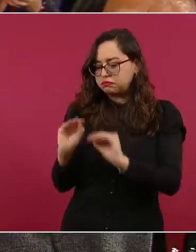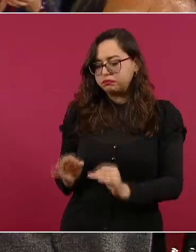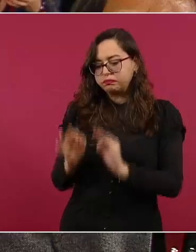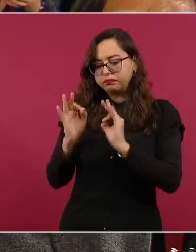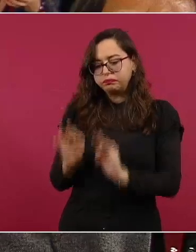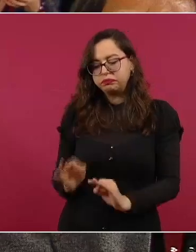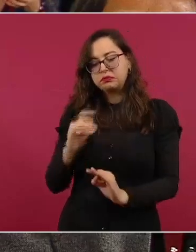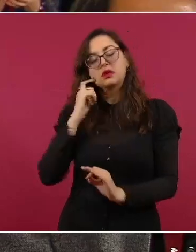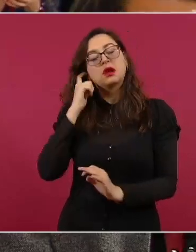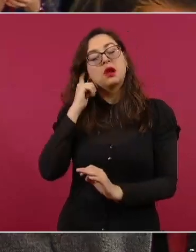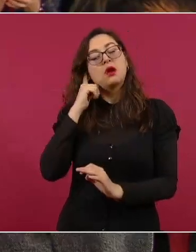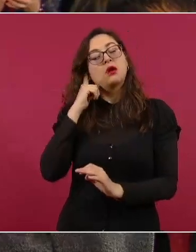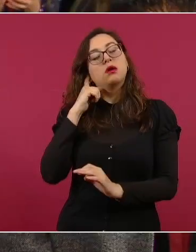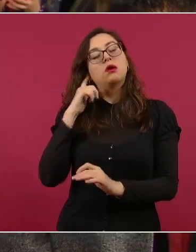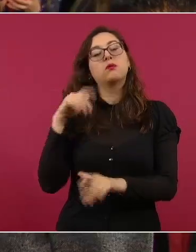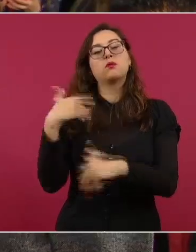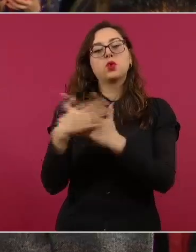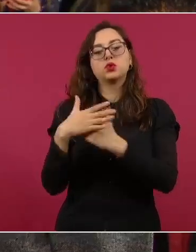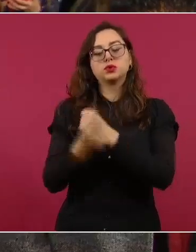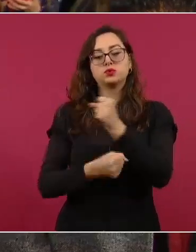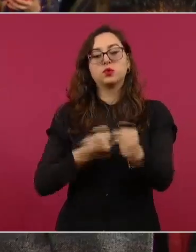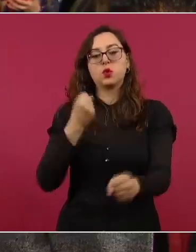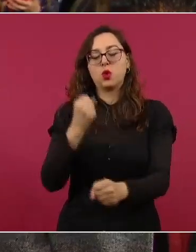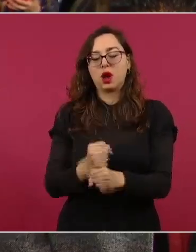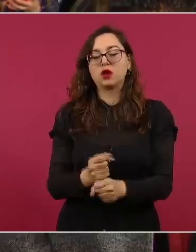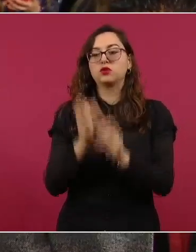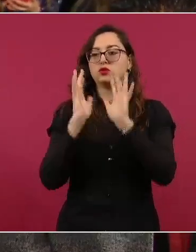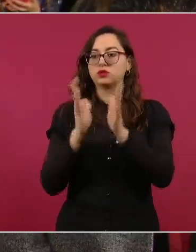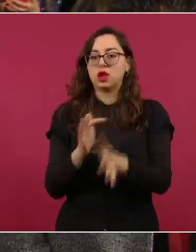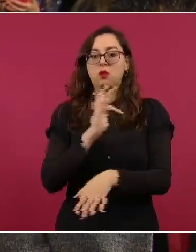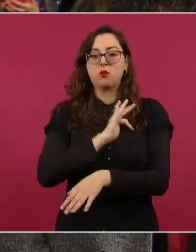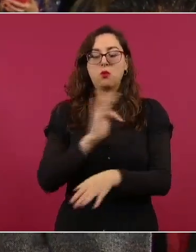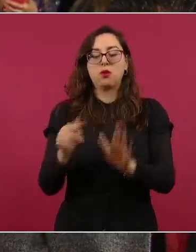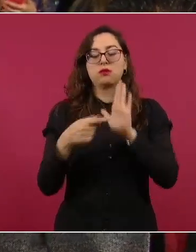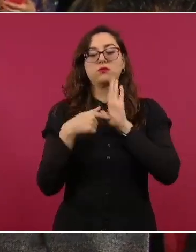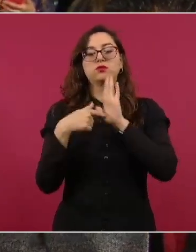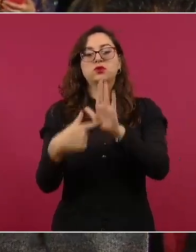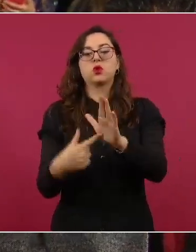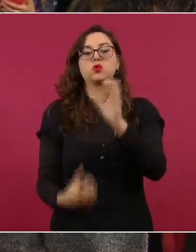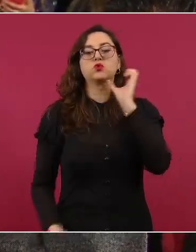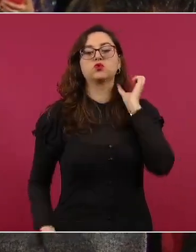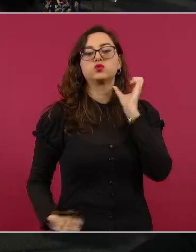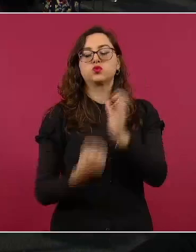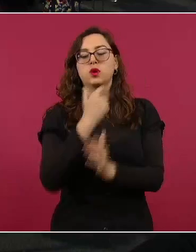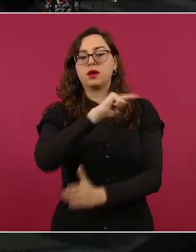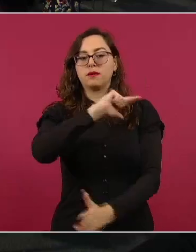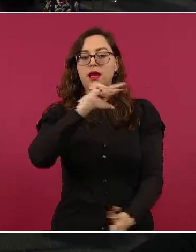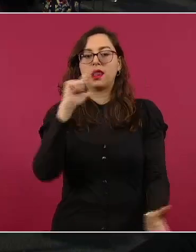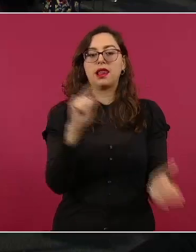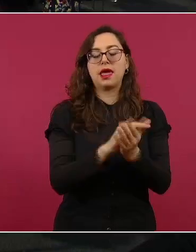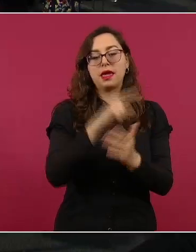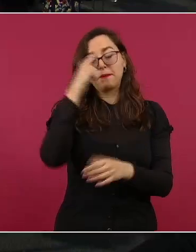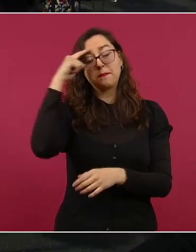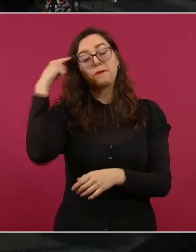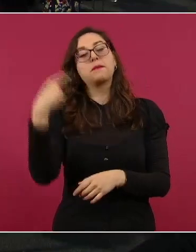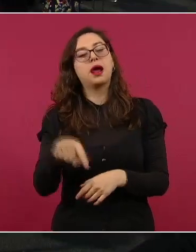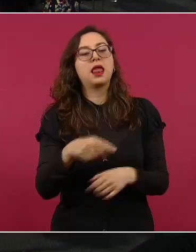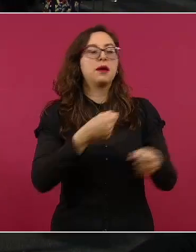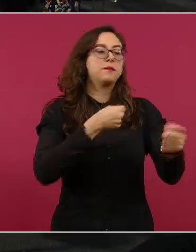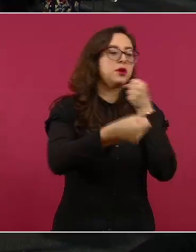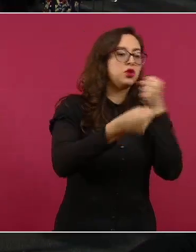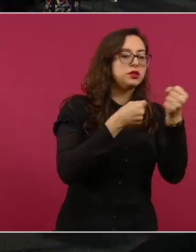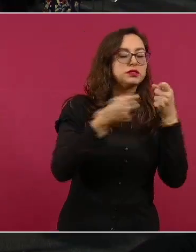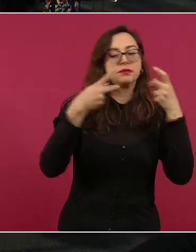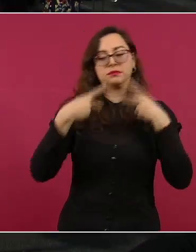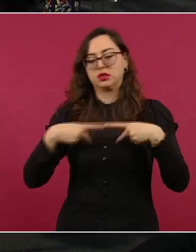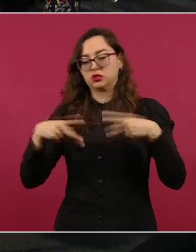del 23 ya se podría presentar y publicar la nueva Ley General de Prevención y Protección ante Agravios a Periodistas y Defensores de Derechos